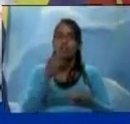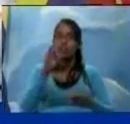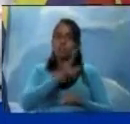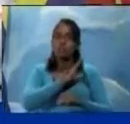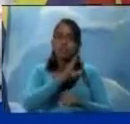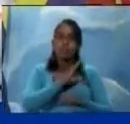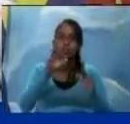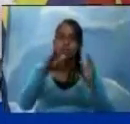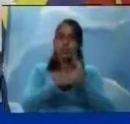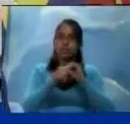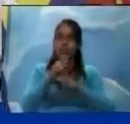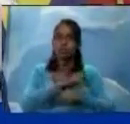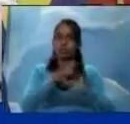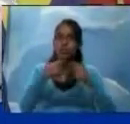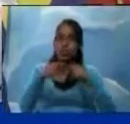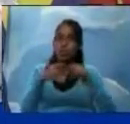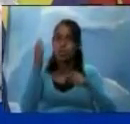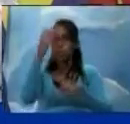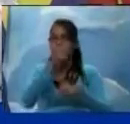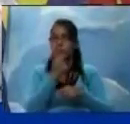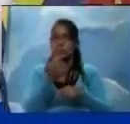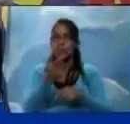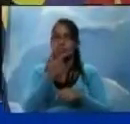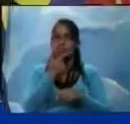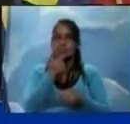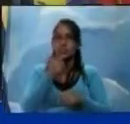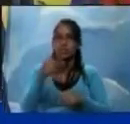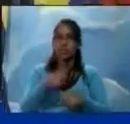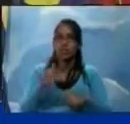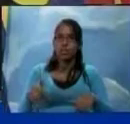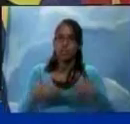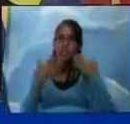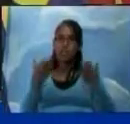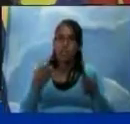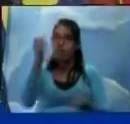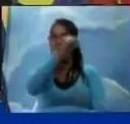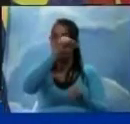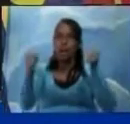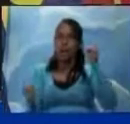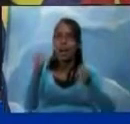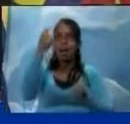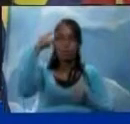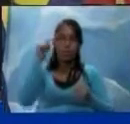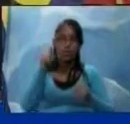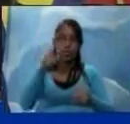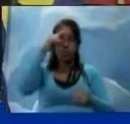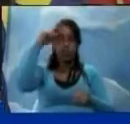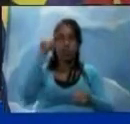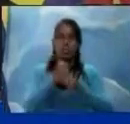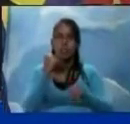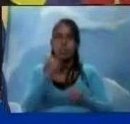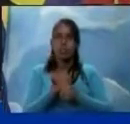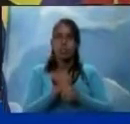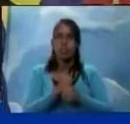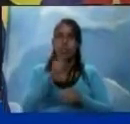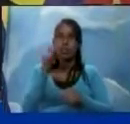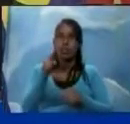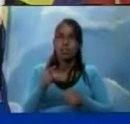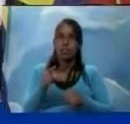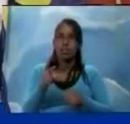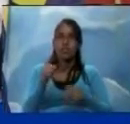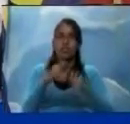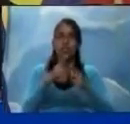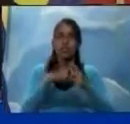su talento. Bonita gracia. Yo te entrego un carro para que tú trabajes, alquiler, taxista,